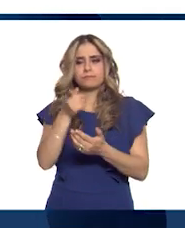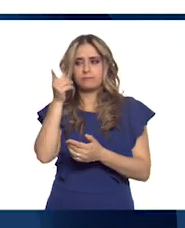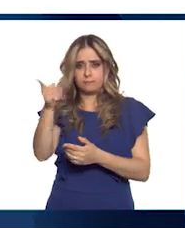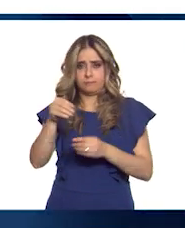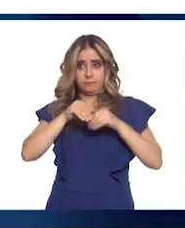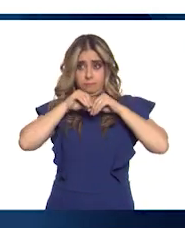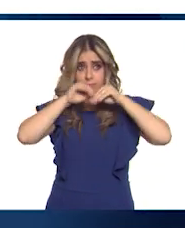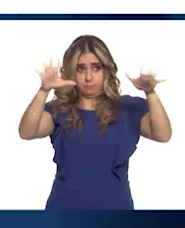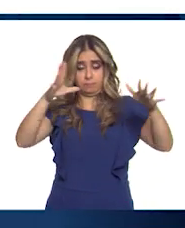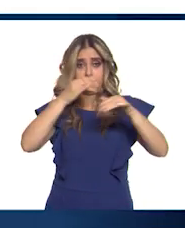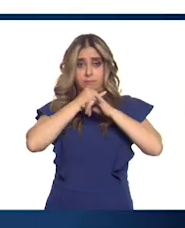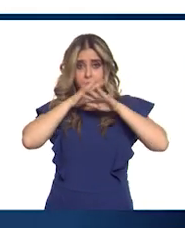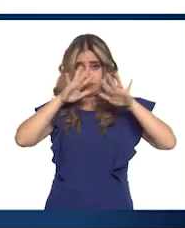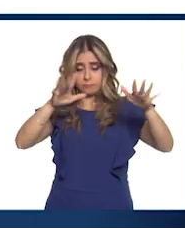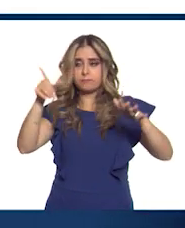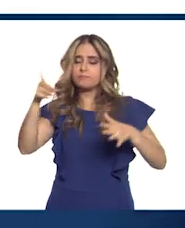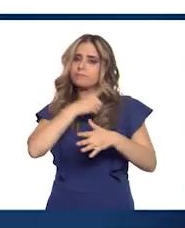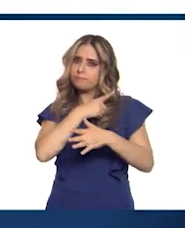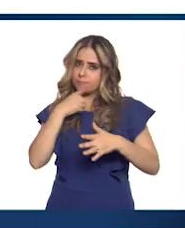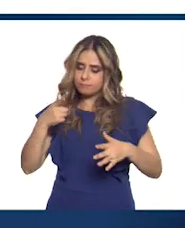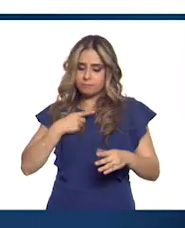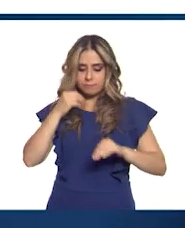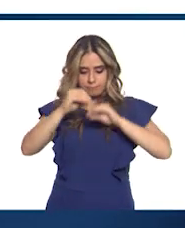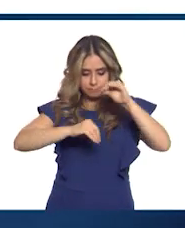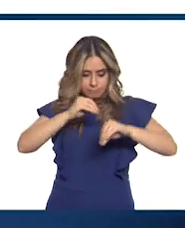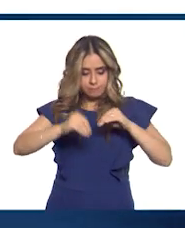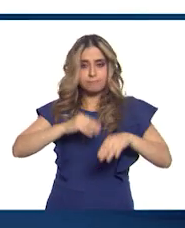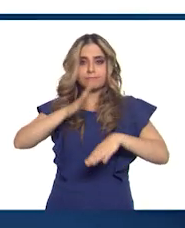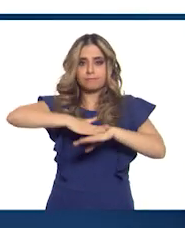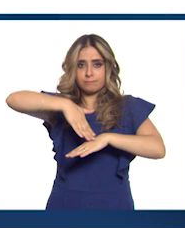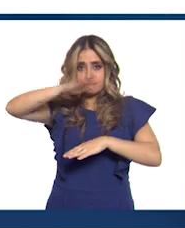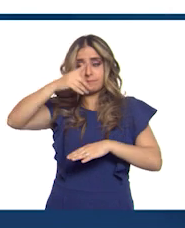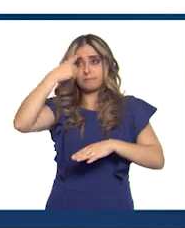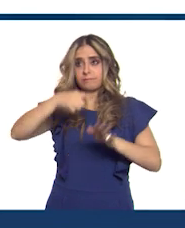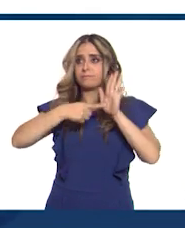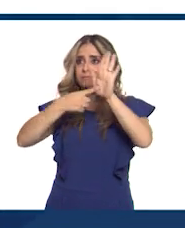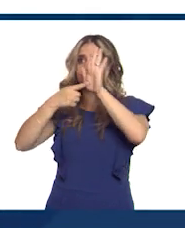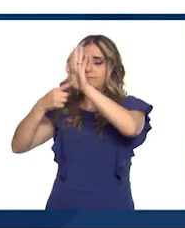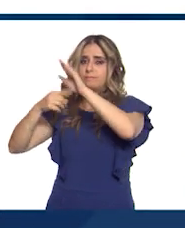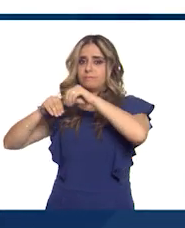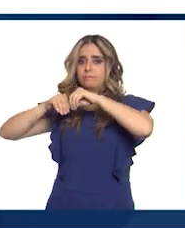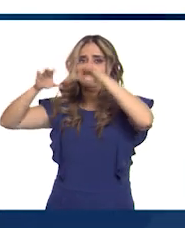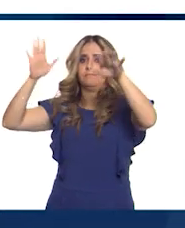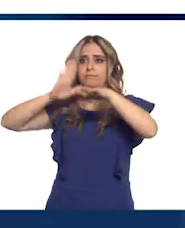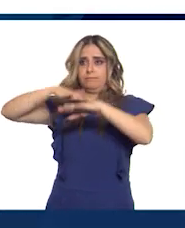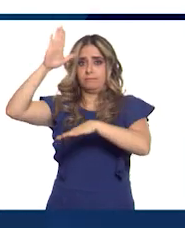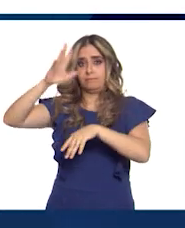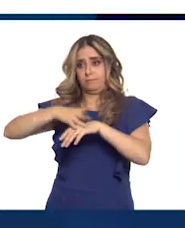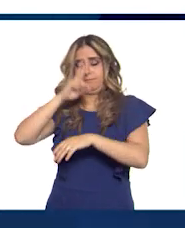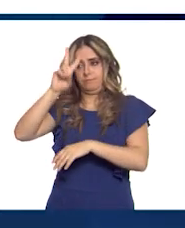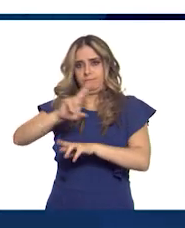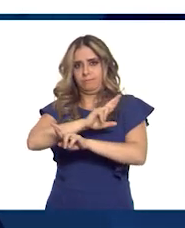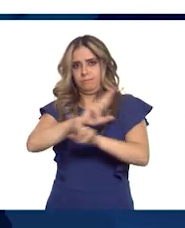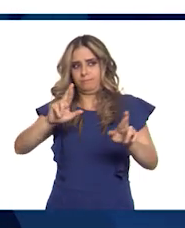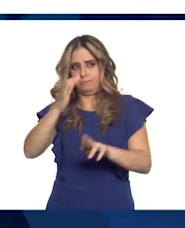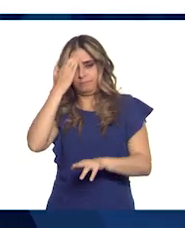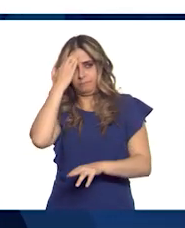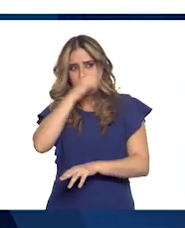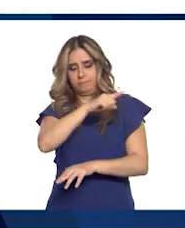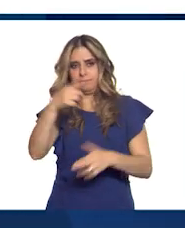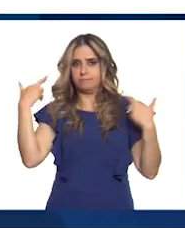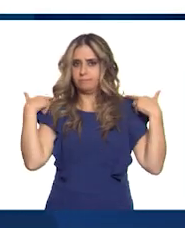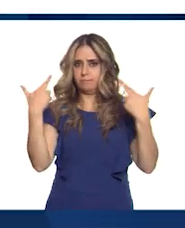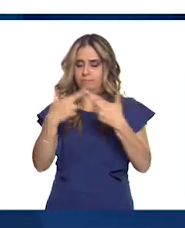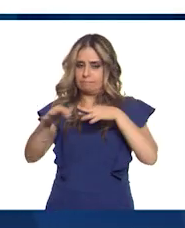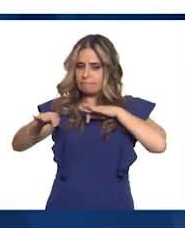publicación se abrieran más espacios para compartir este tipo de iniciativas, como reconocimiento a la labor que cientos de miles de profesores